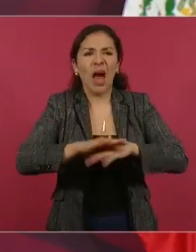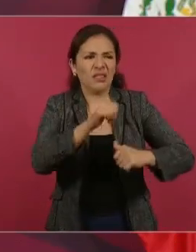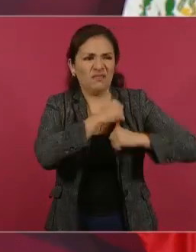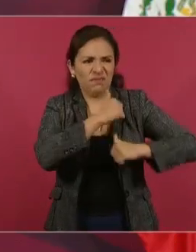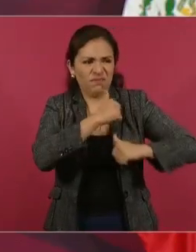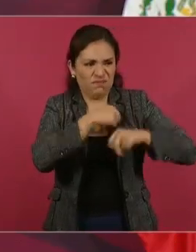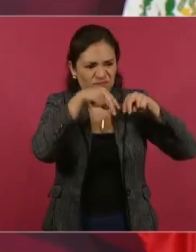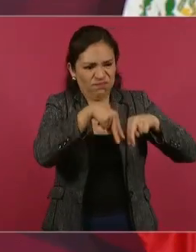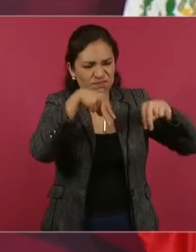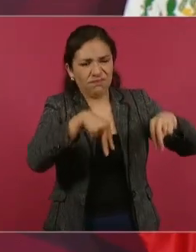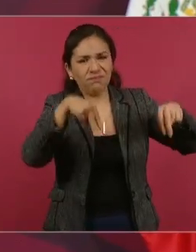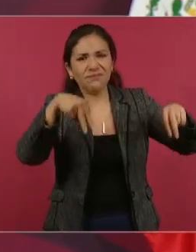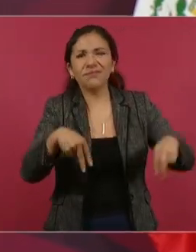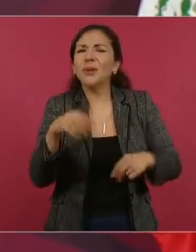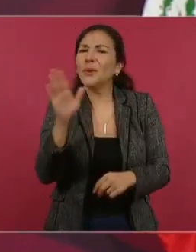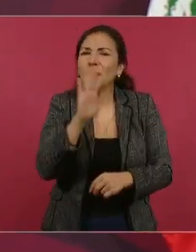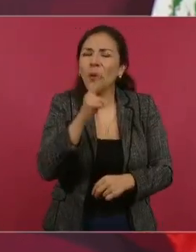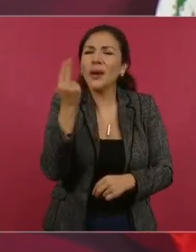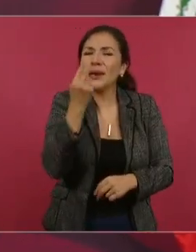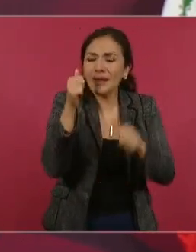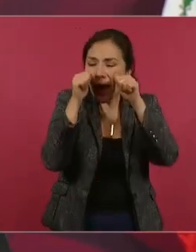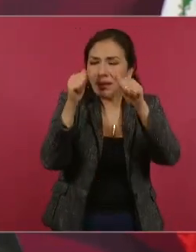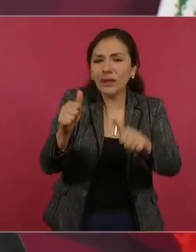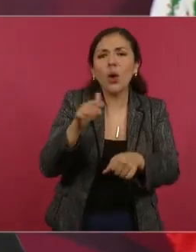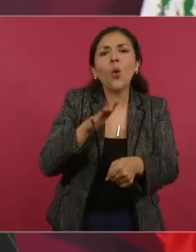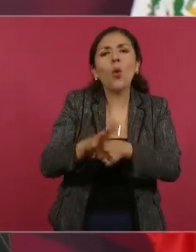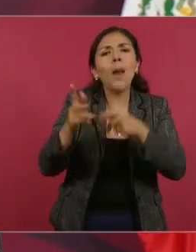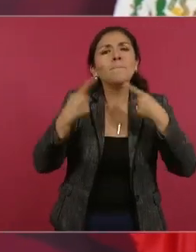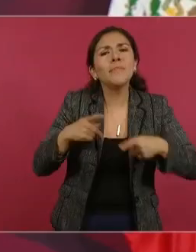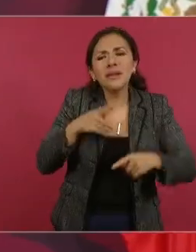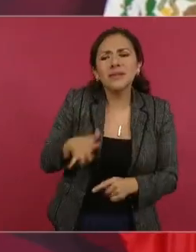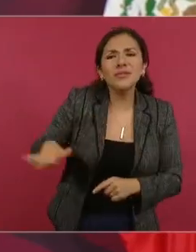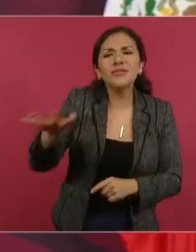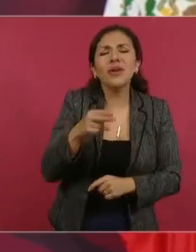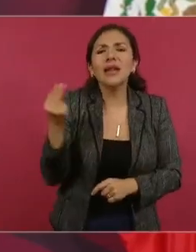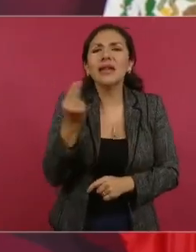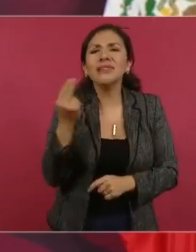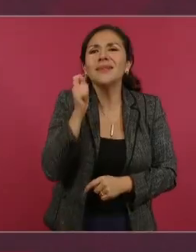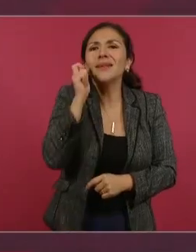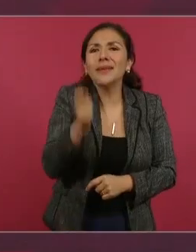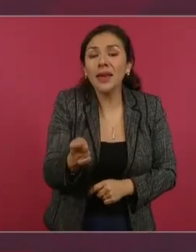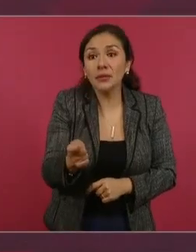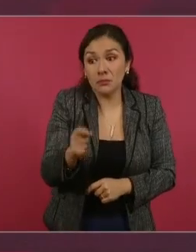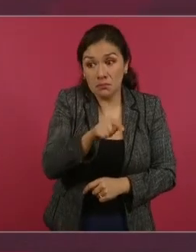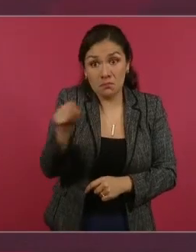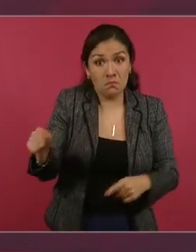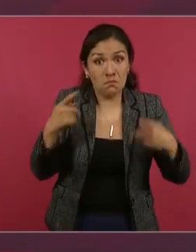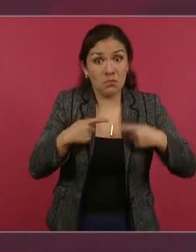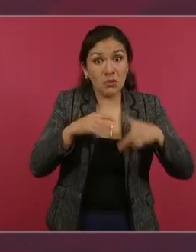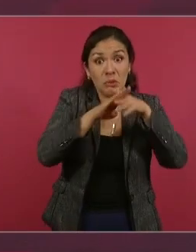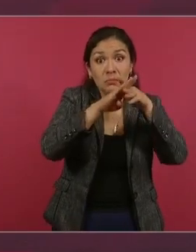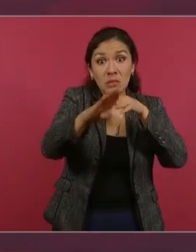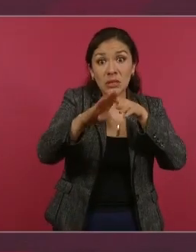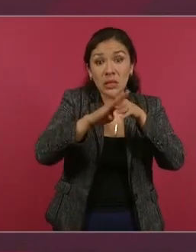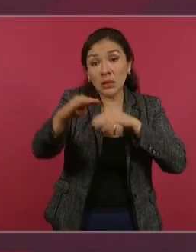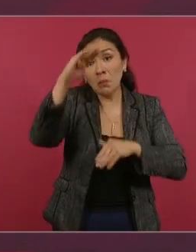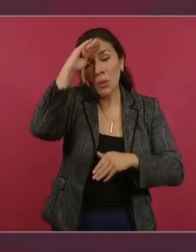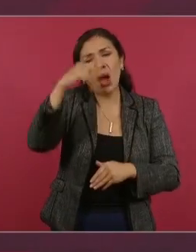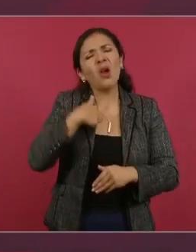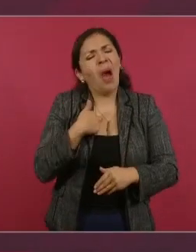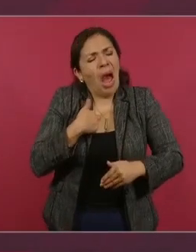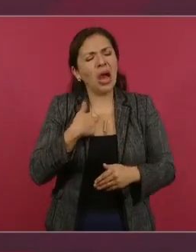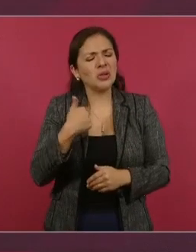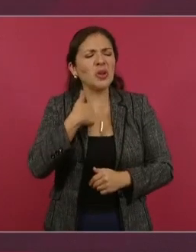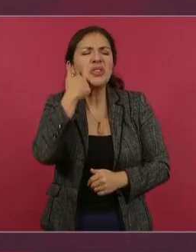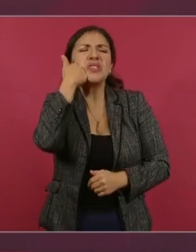sino atender las necesidades de la gente. El migrante no se echa a andar por gusto,